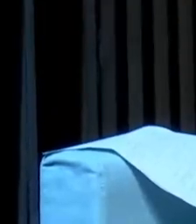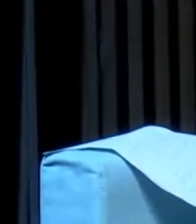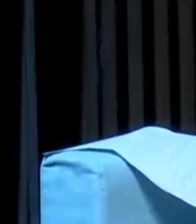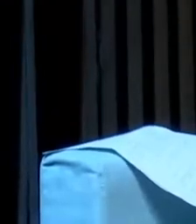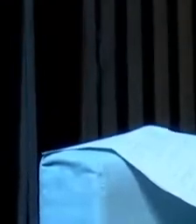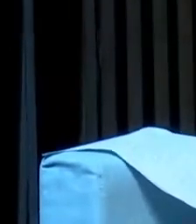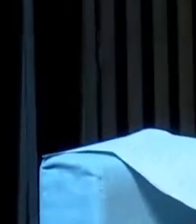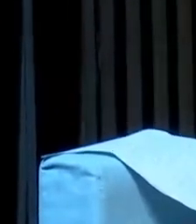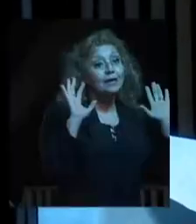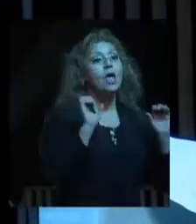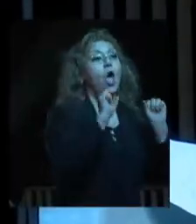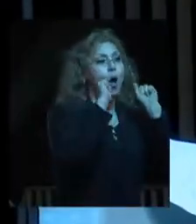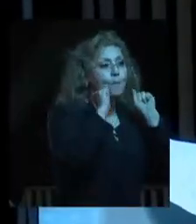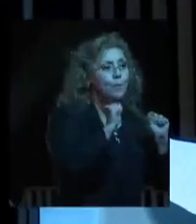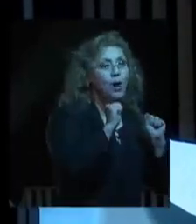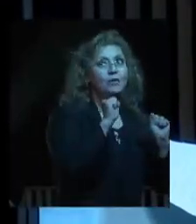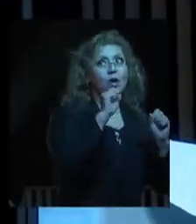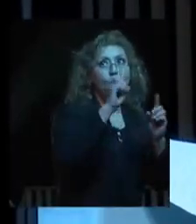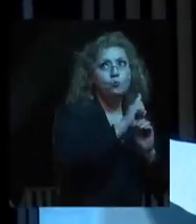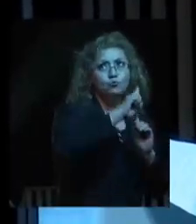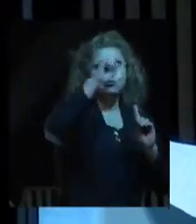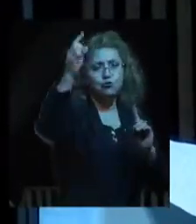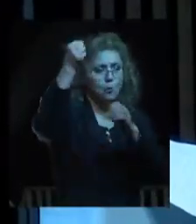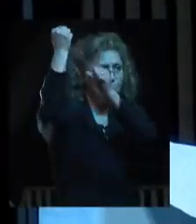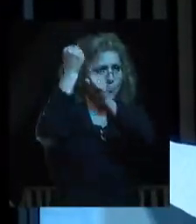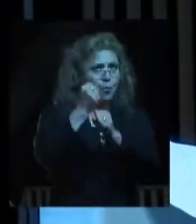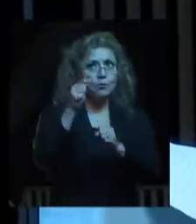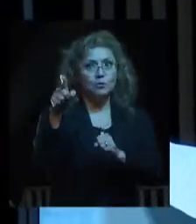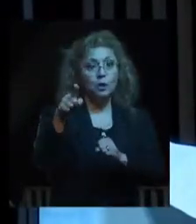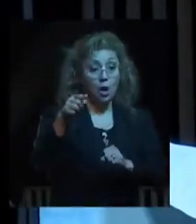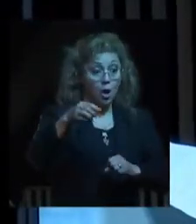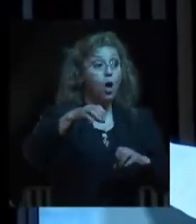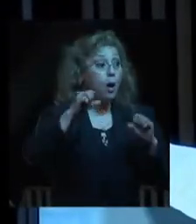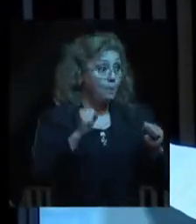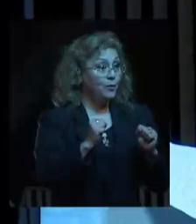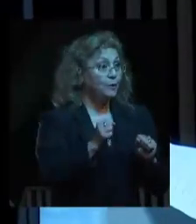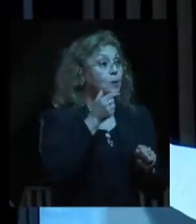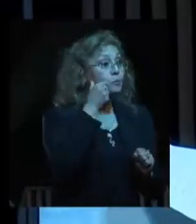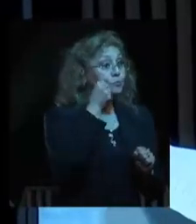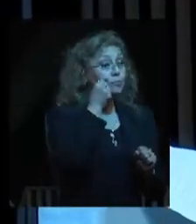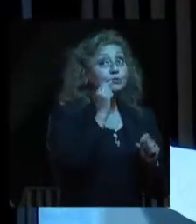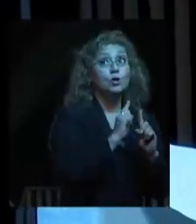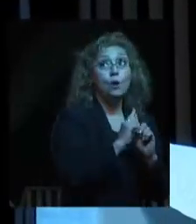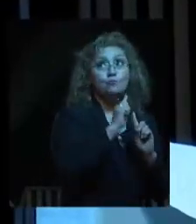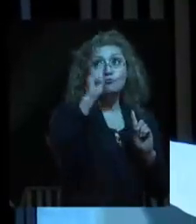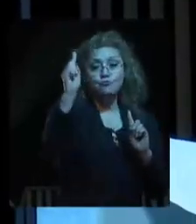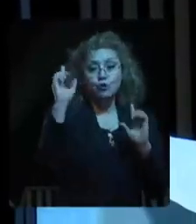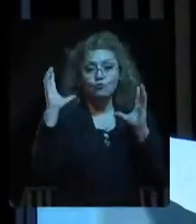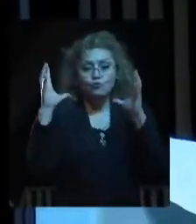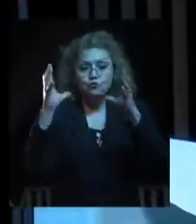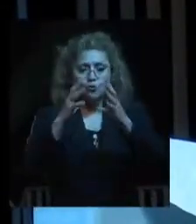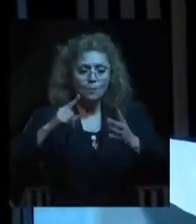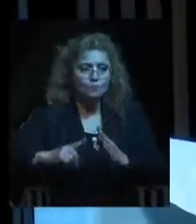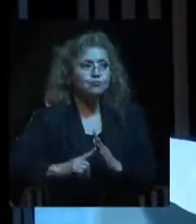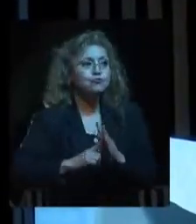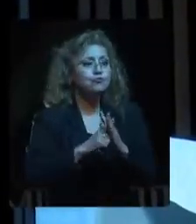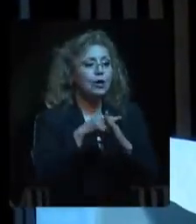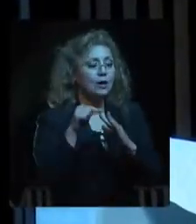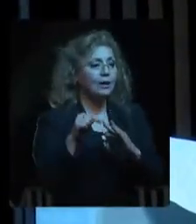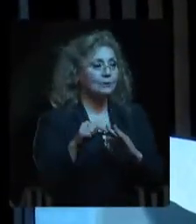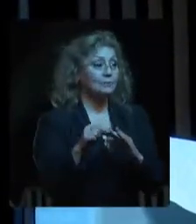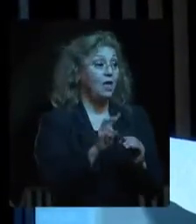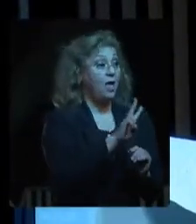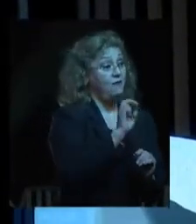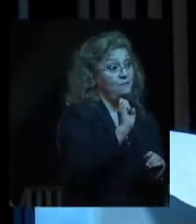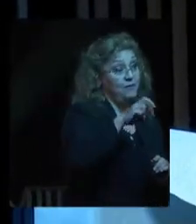eventualmente que se puede colonizar. Uno podría poner una colonia de humanos en Marte. No se puede poner una colonia de humanos en